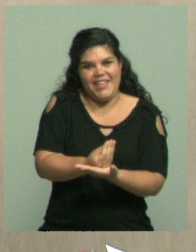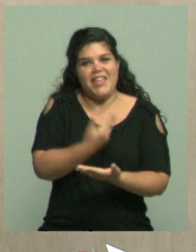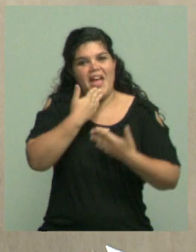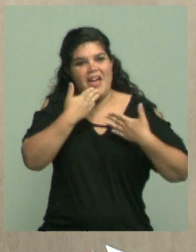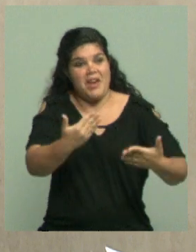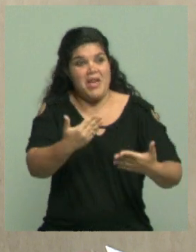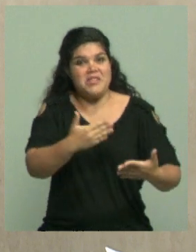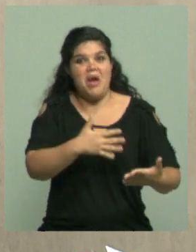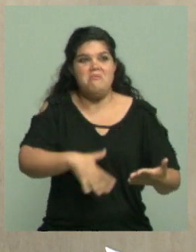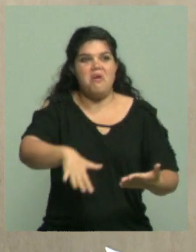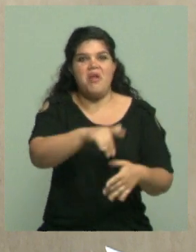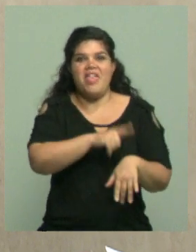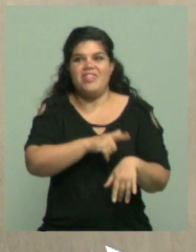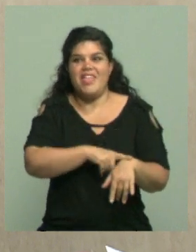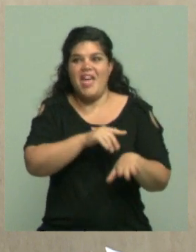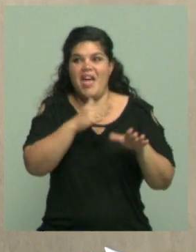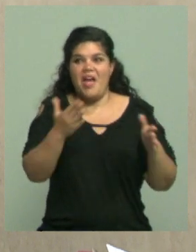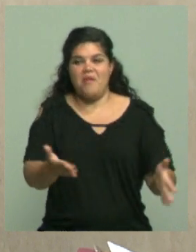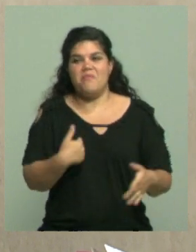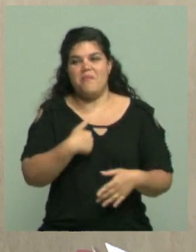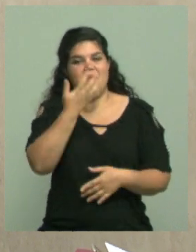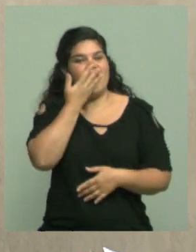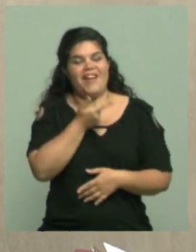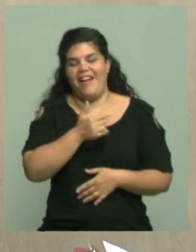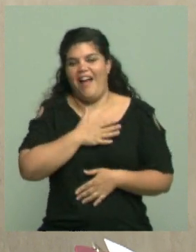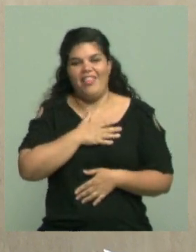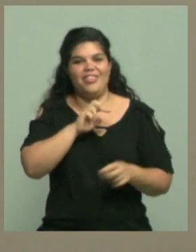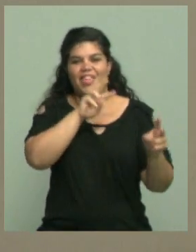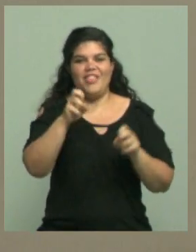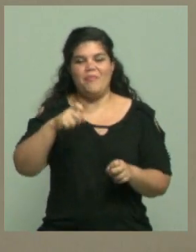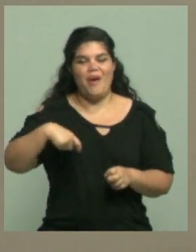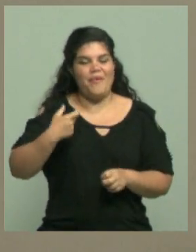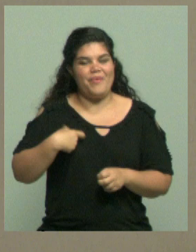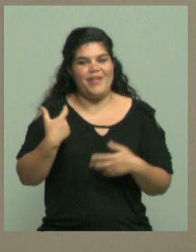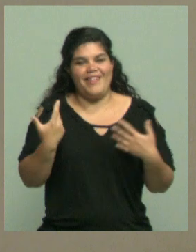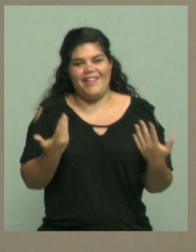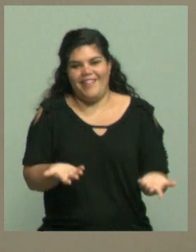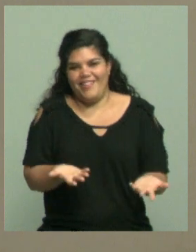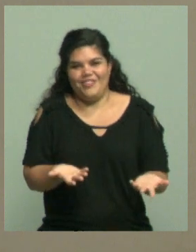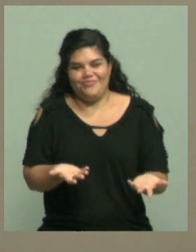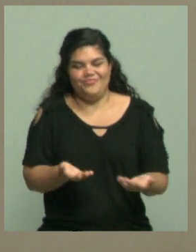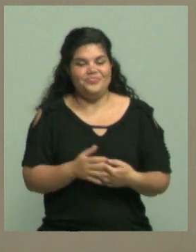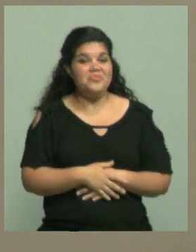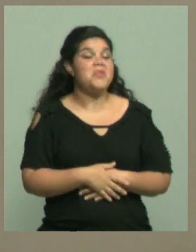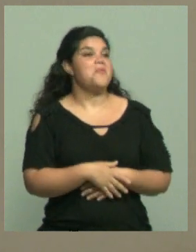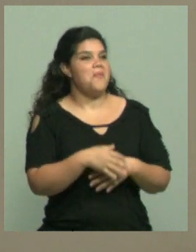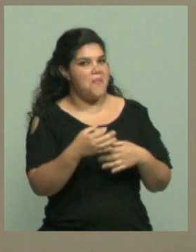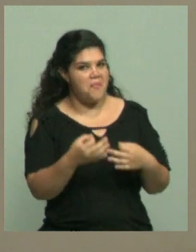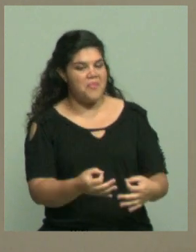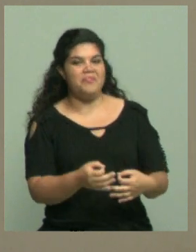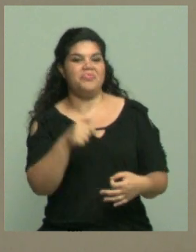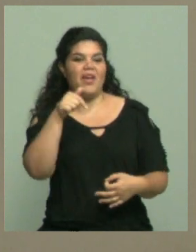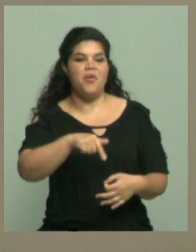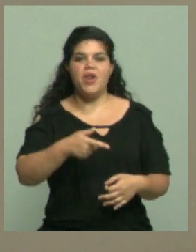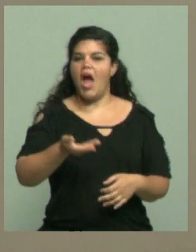el espacio y qué mejor que mi tema que me encanta, de los jubilados. Así que... Claro, bueno, hablemos un poquito de cómo se han dado los aumentos en este